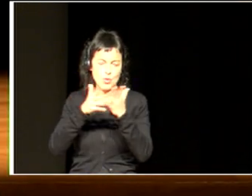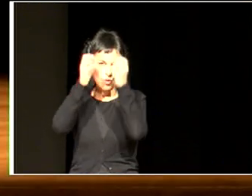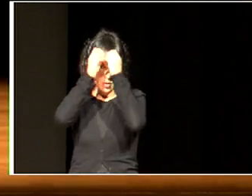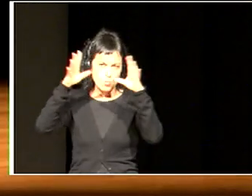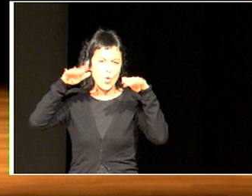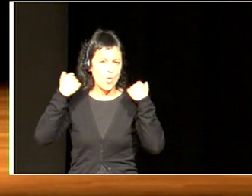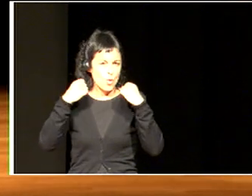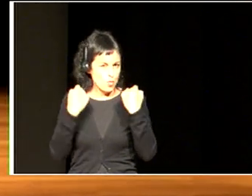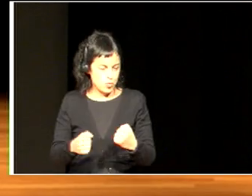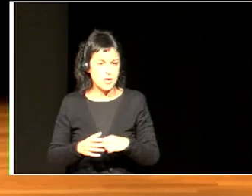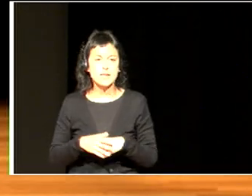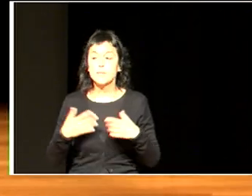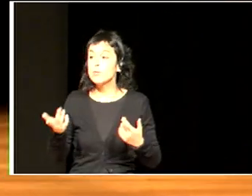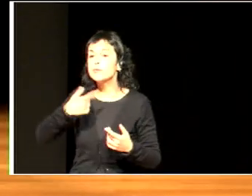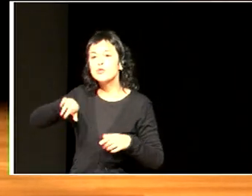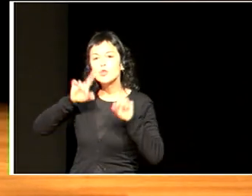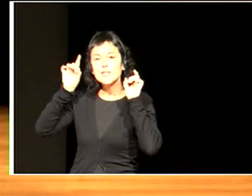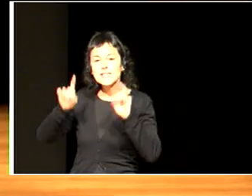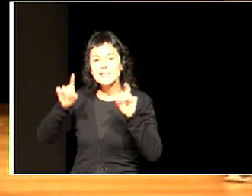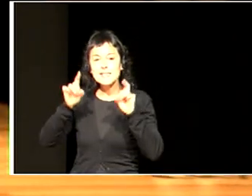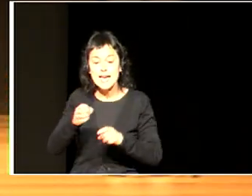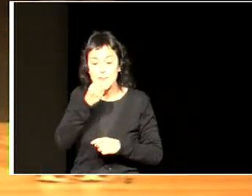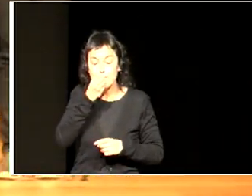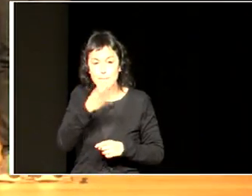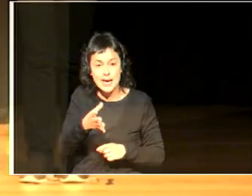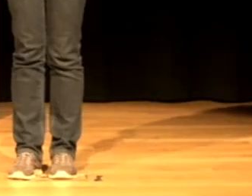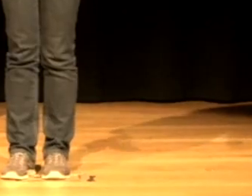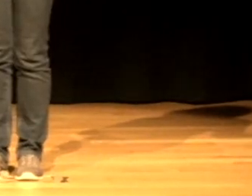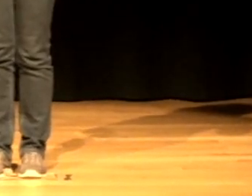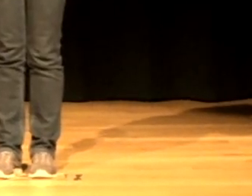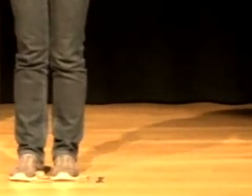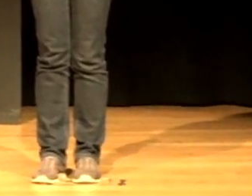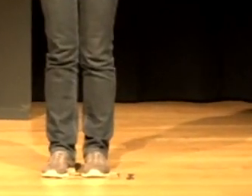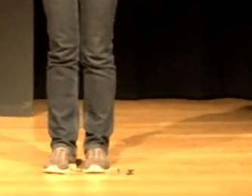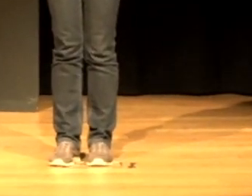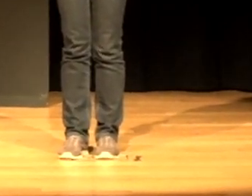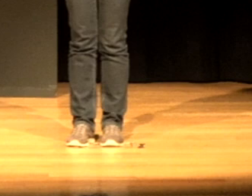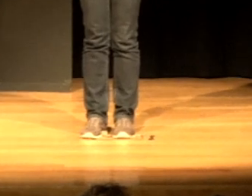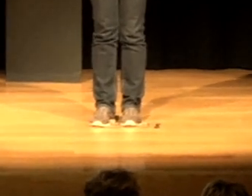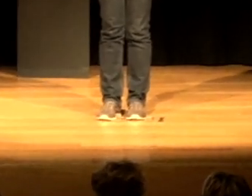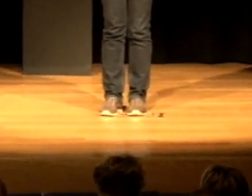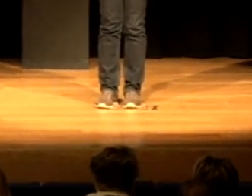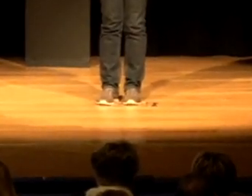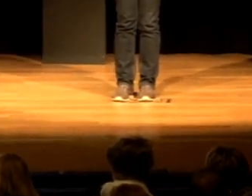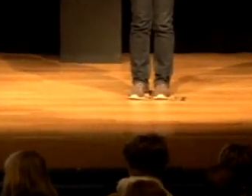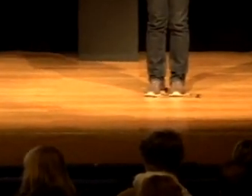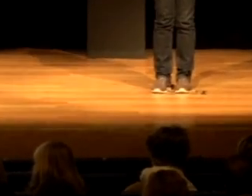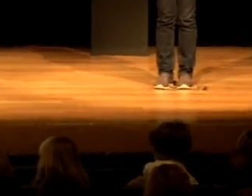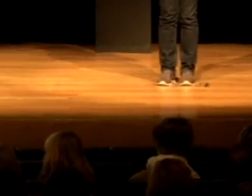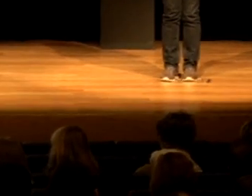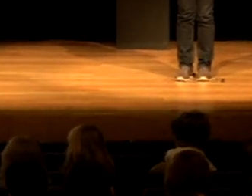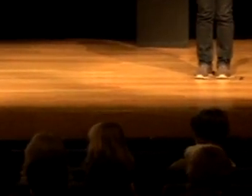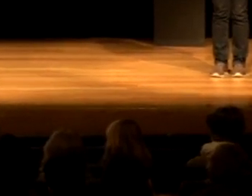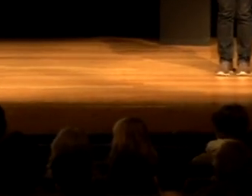pero bien enseñaremos el buen trato en educación infantil y en educación primaria de manera que niños y niñas